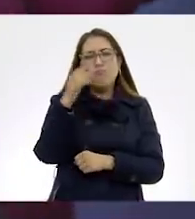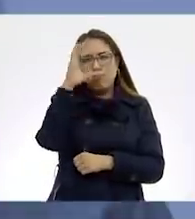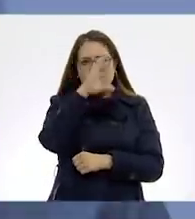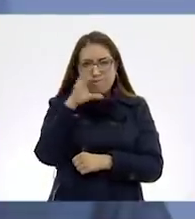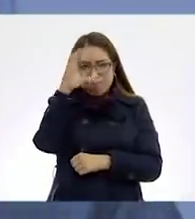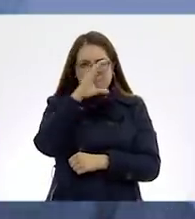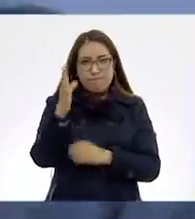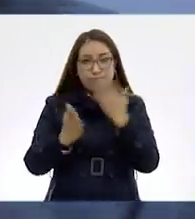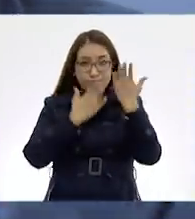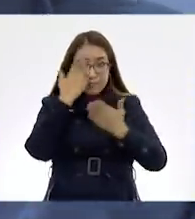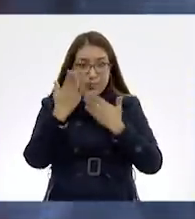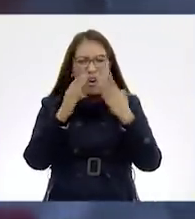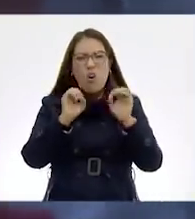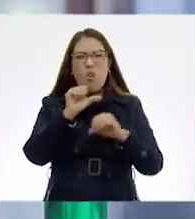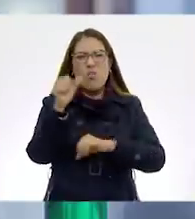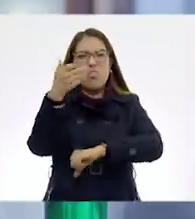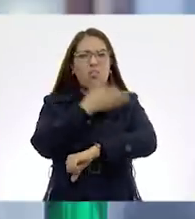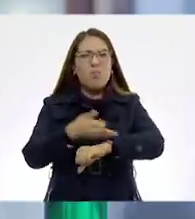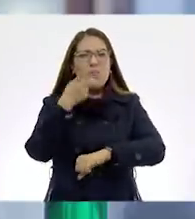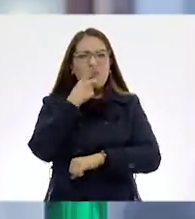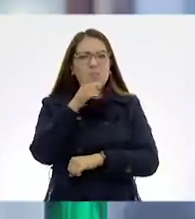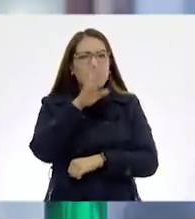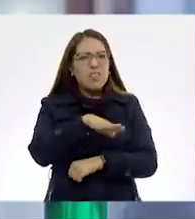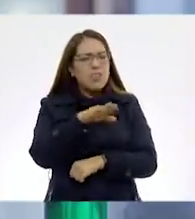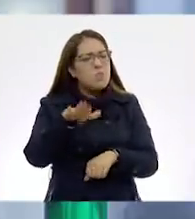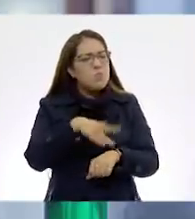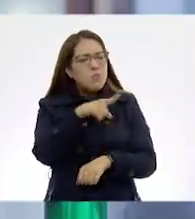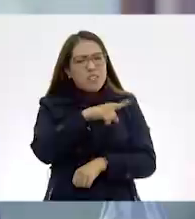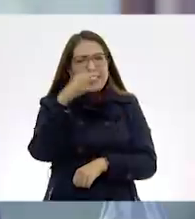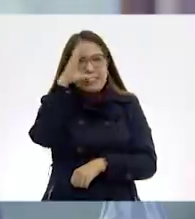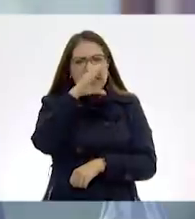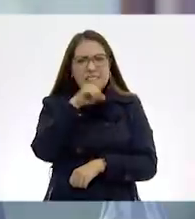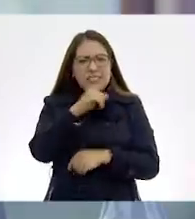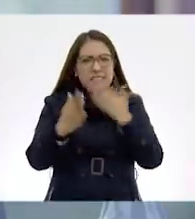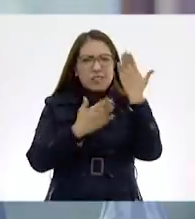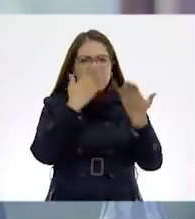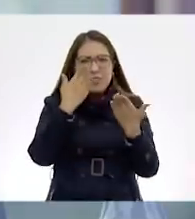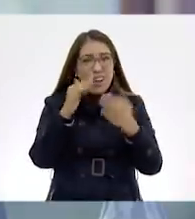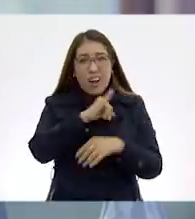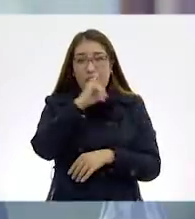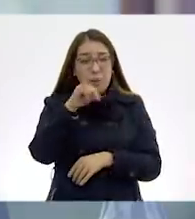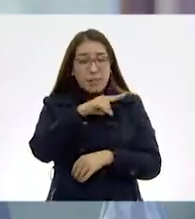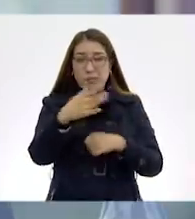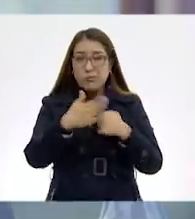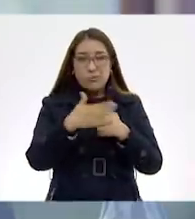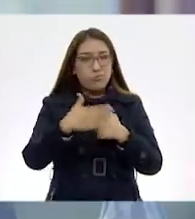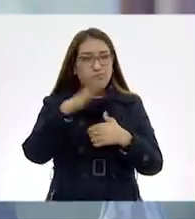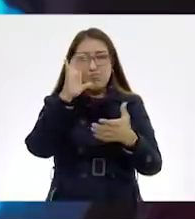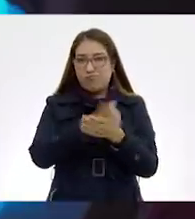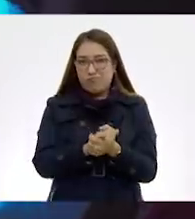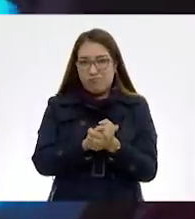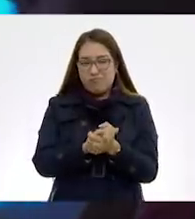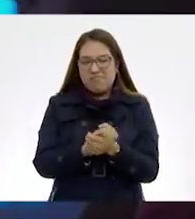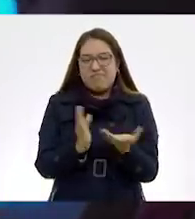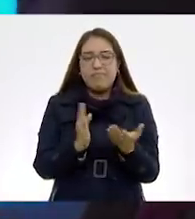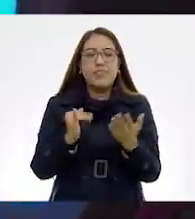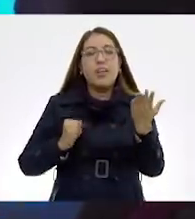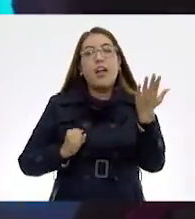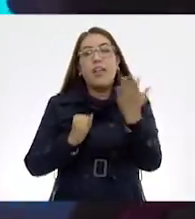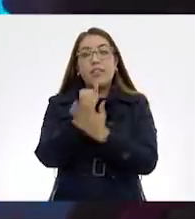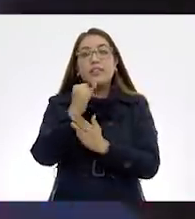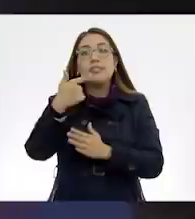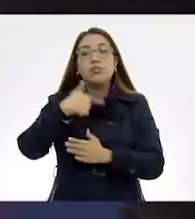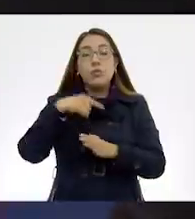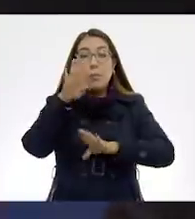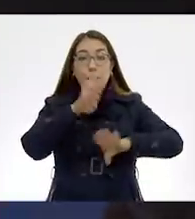y nunca faltó el familiar que me dijera, ¿por qué estudias eso? Nadie se va a querer casar contigo. Decidí estudiar